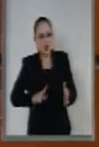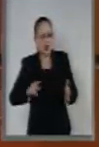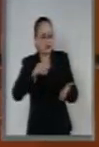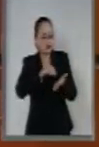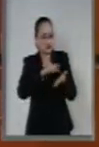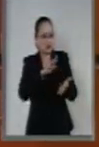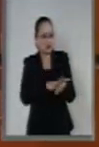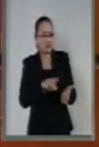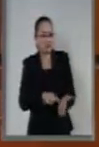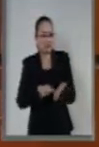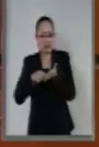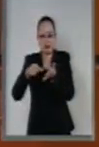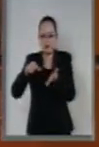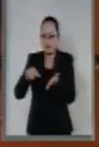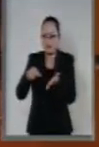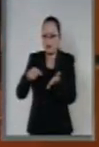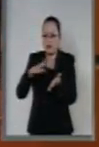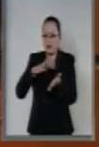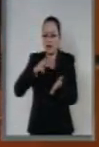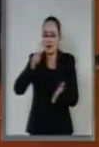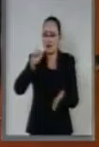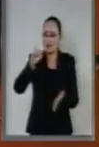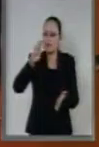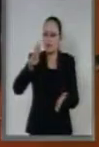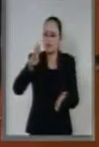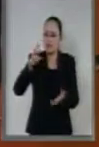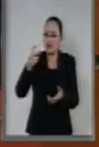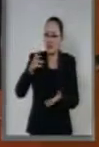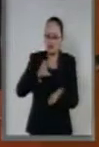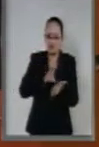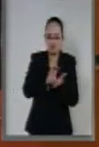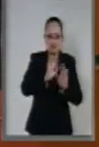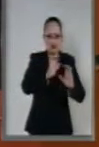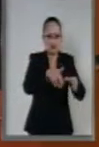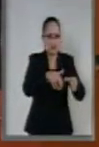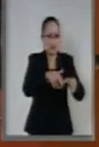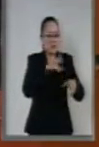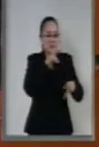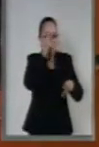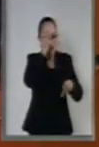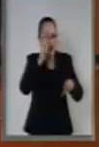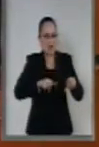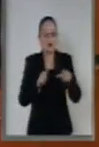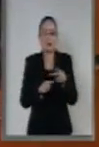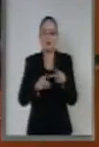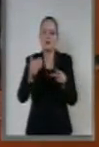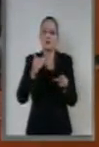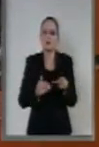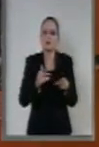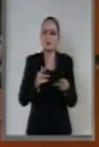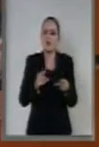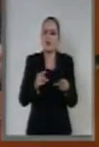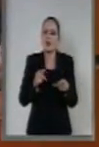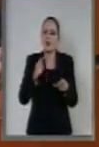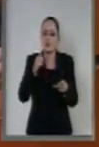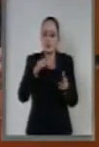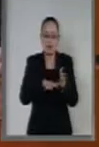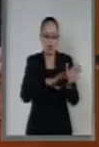medido como porcentaje del pib en la inversión pública el peor registro desde